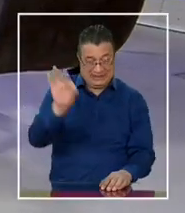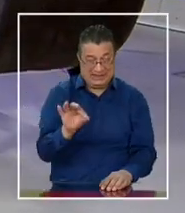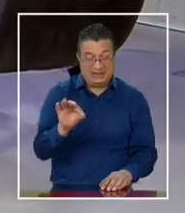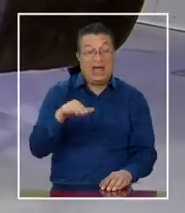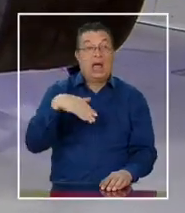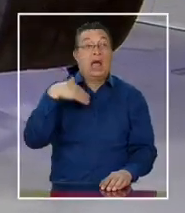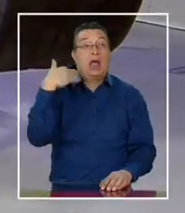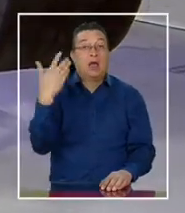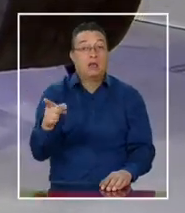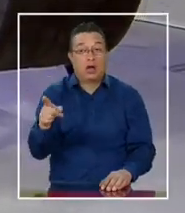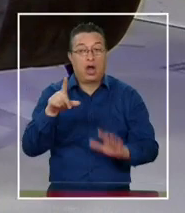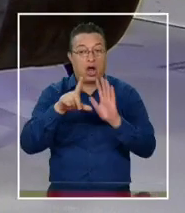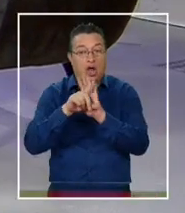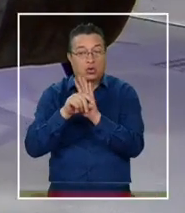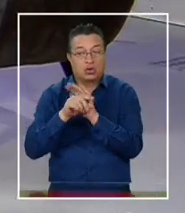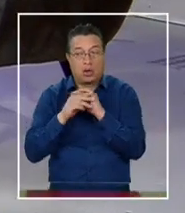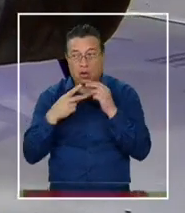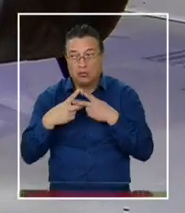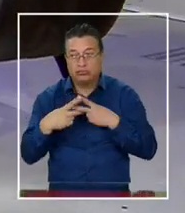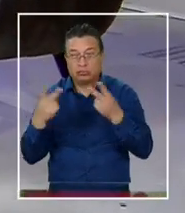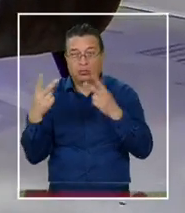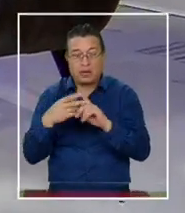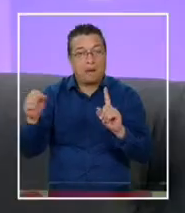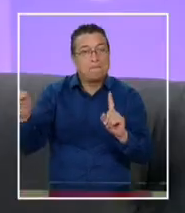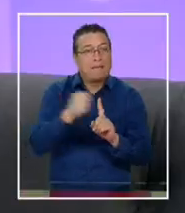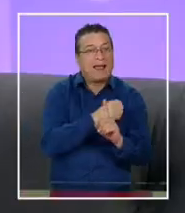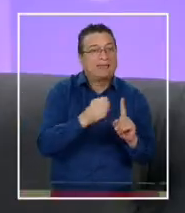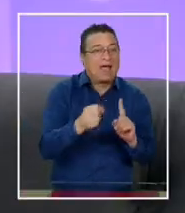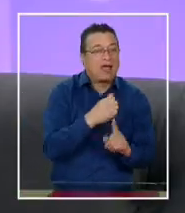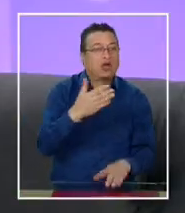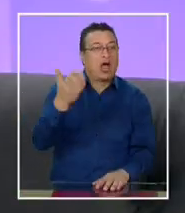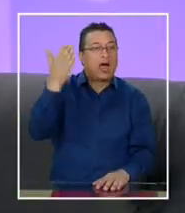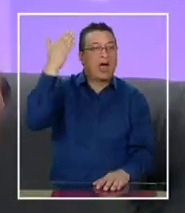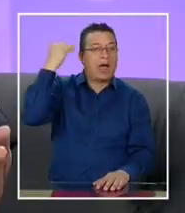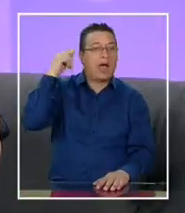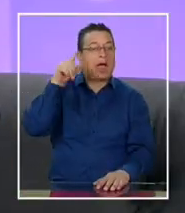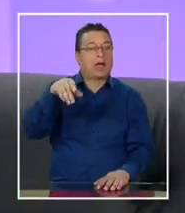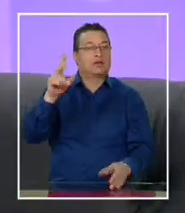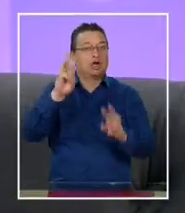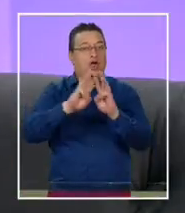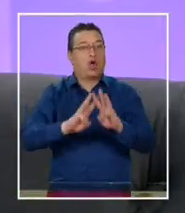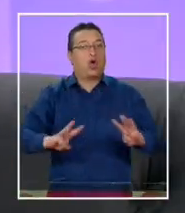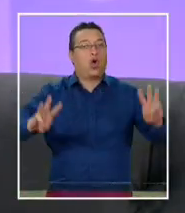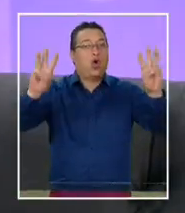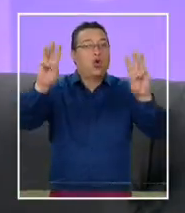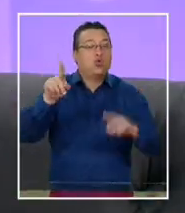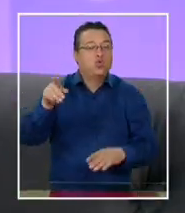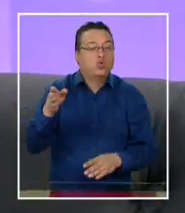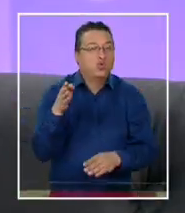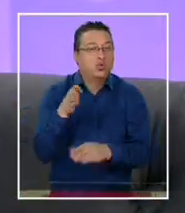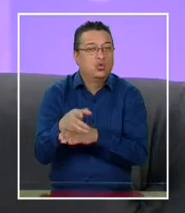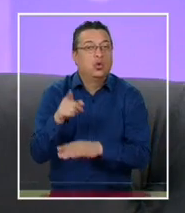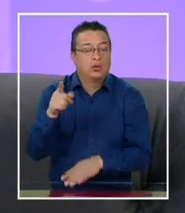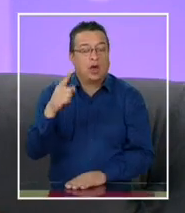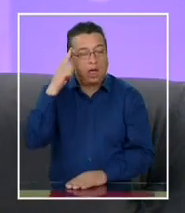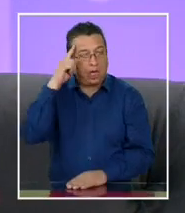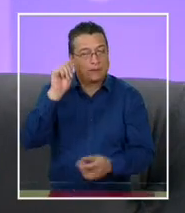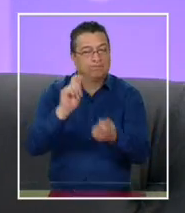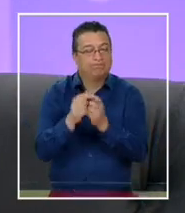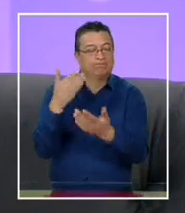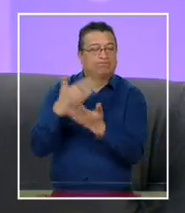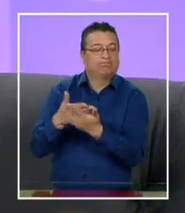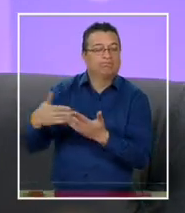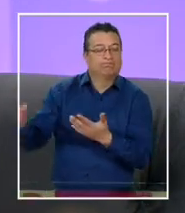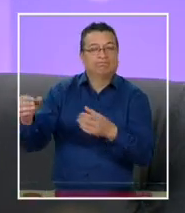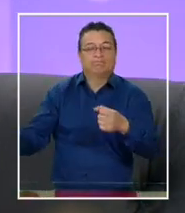aparecieron unos unos tuits una denuncia de maltrato en un en su pasado por la ONU se cambió de idea se la